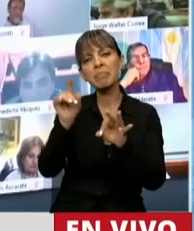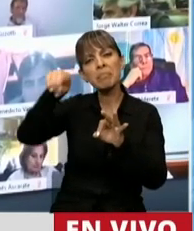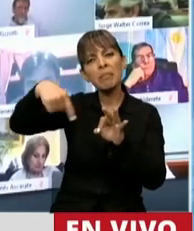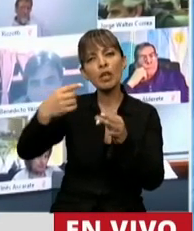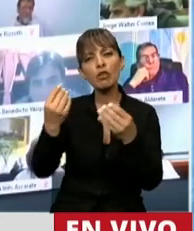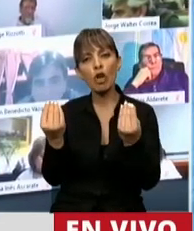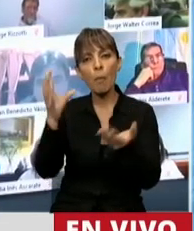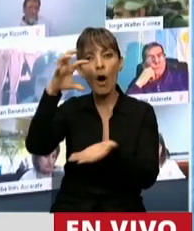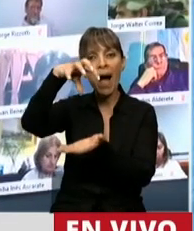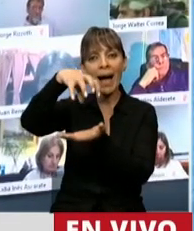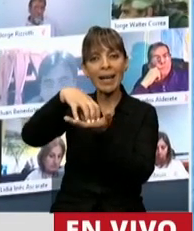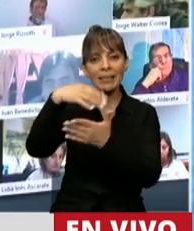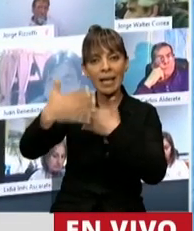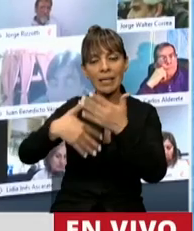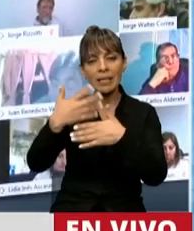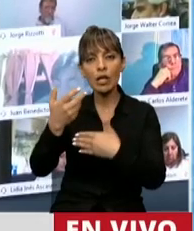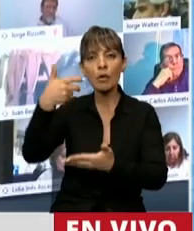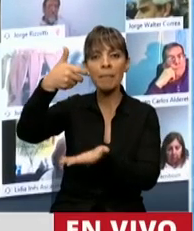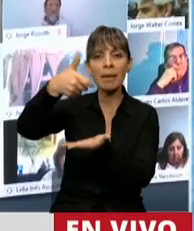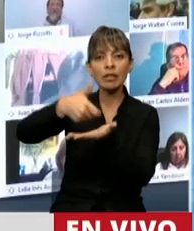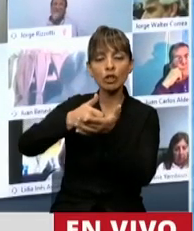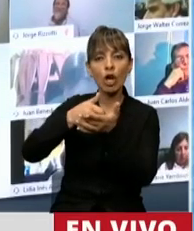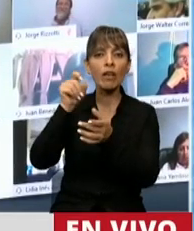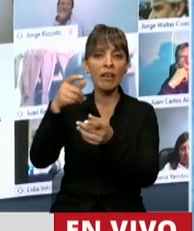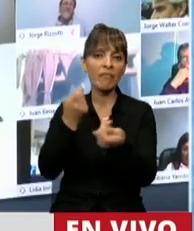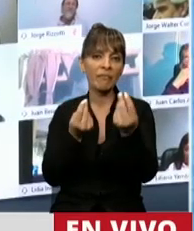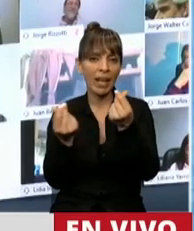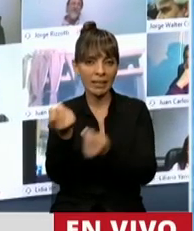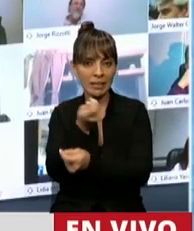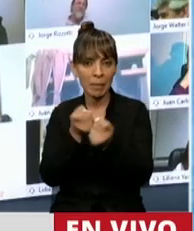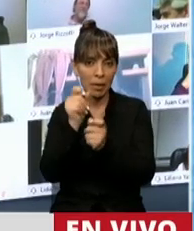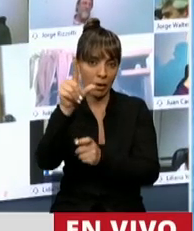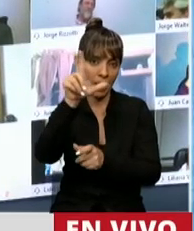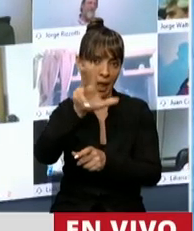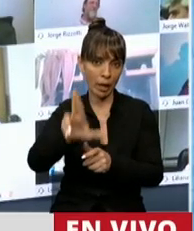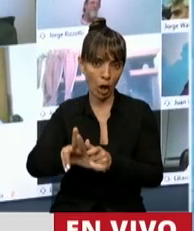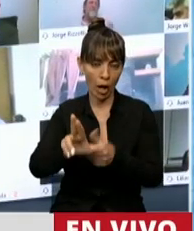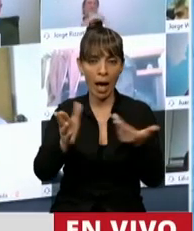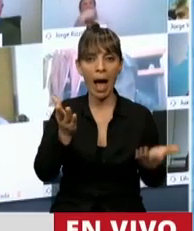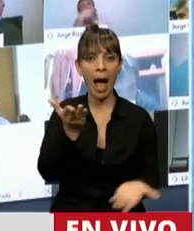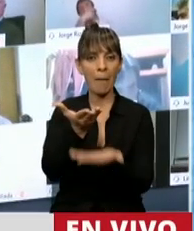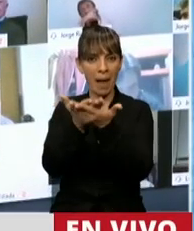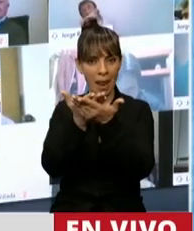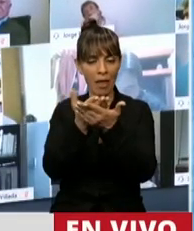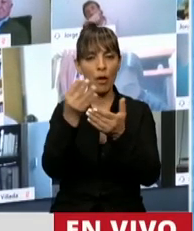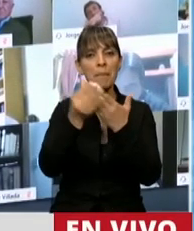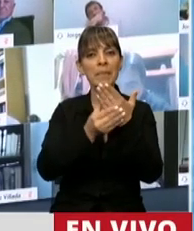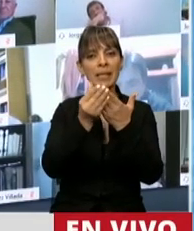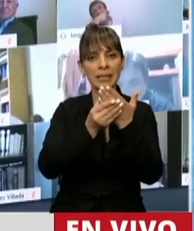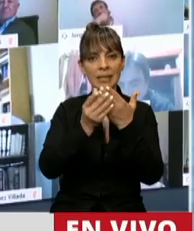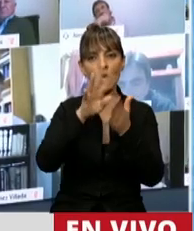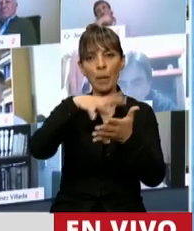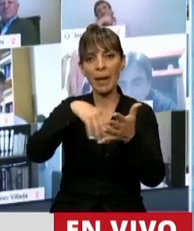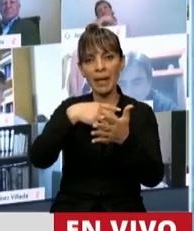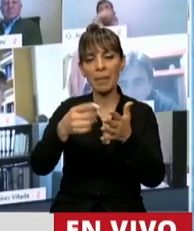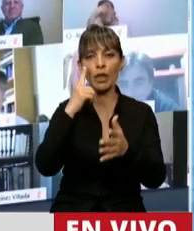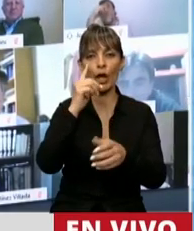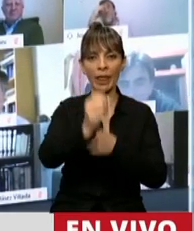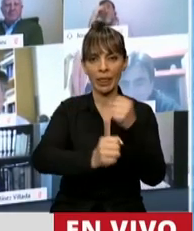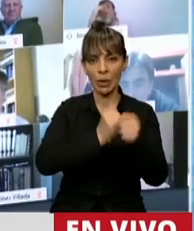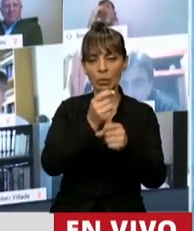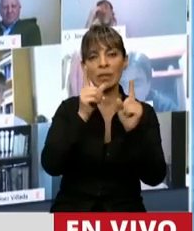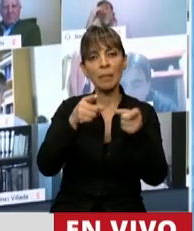Agencia de Desarrollo, Inversión y Financiamiento de la provincia, que contó con el auspicio del Ministerio de Planeamiento e Industria y